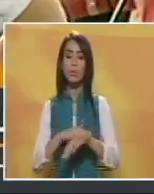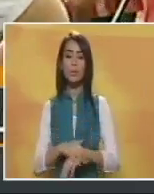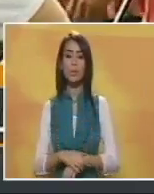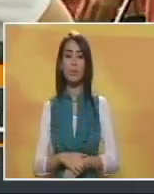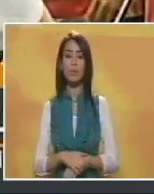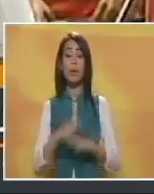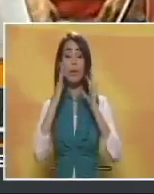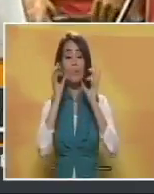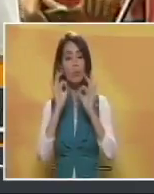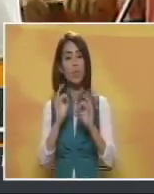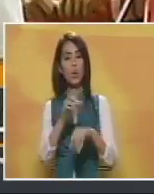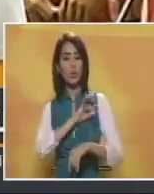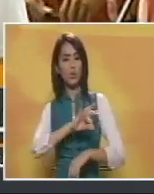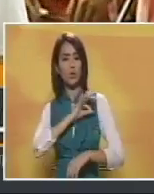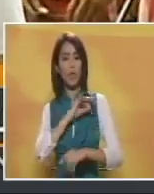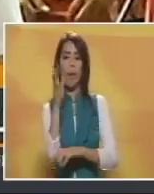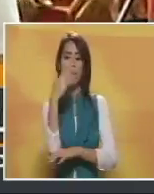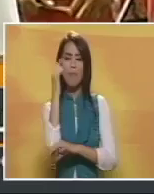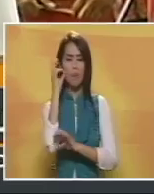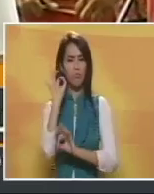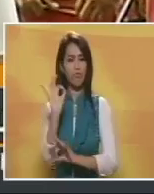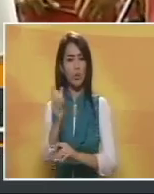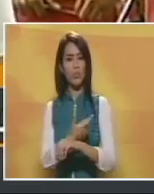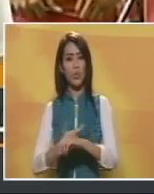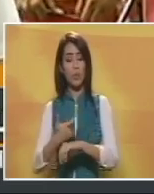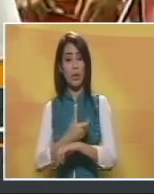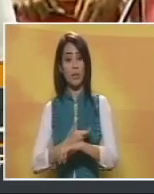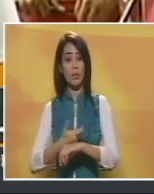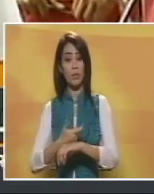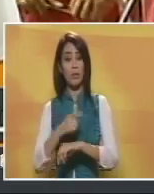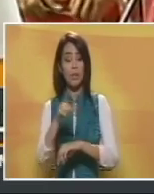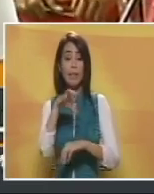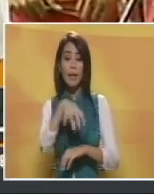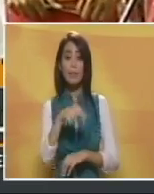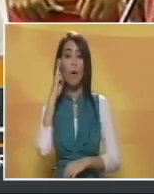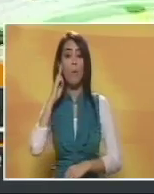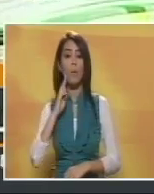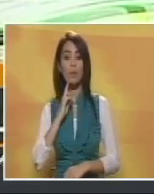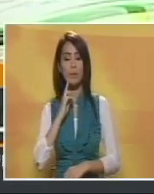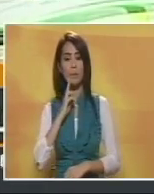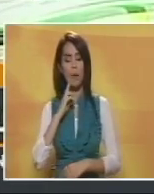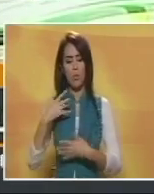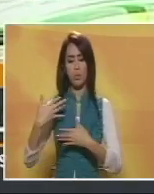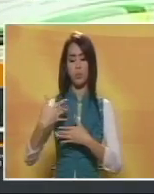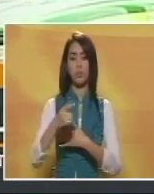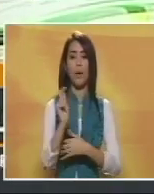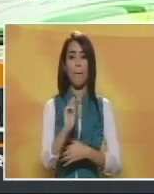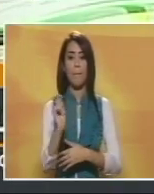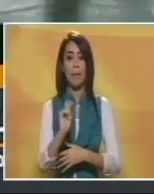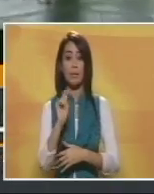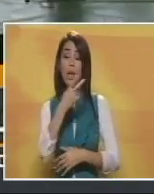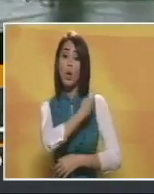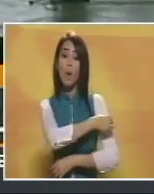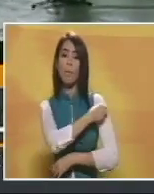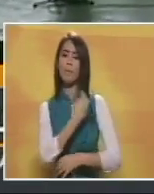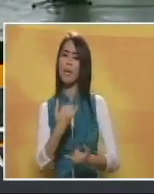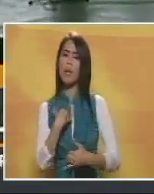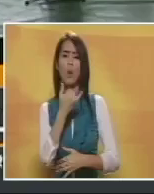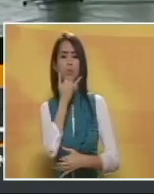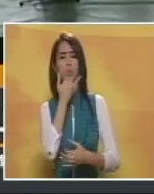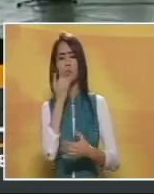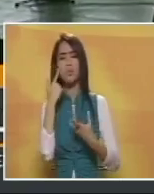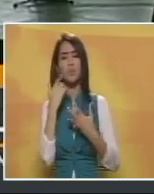social ha sido una de las banderas de su gobierno y en el estado Bolívar en los últimos meses los hospitales han presentado fallas